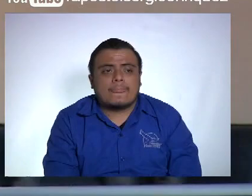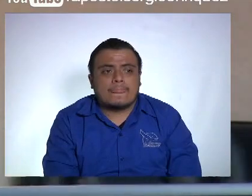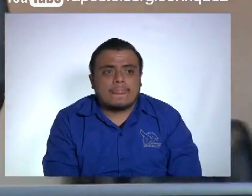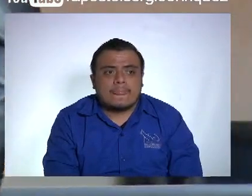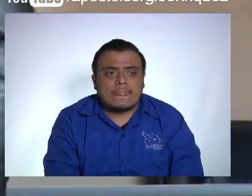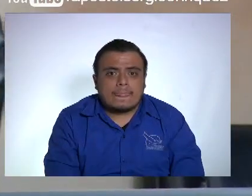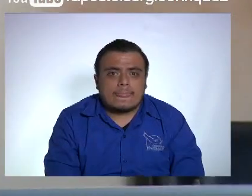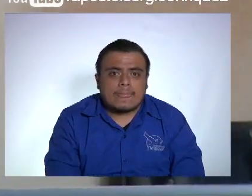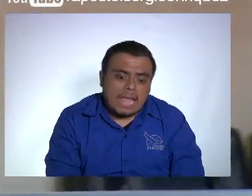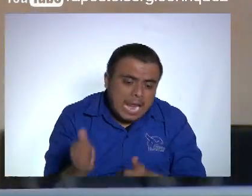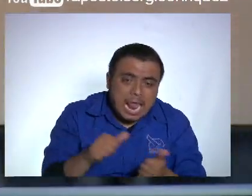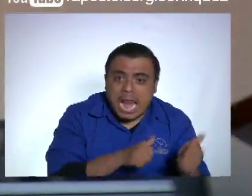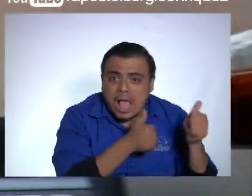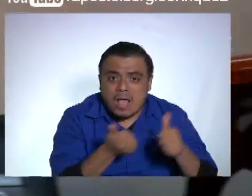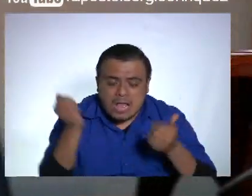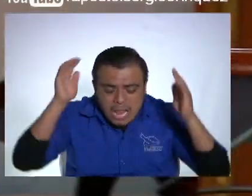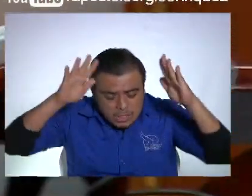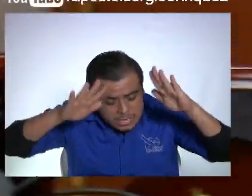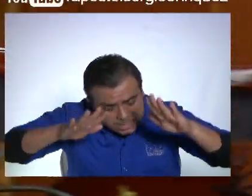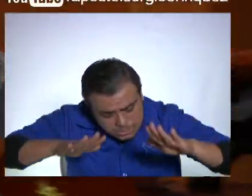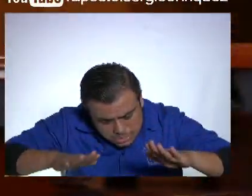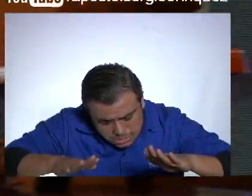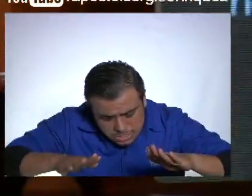En la alabanza y adoración hay reposo.